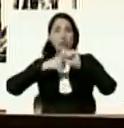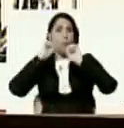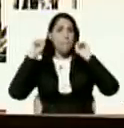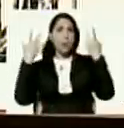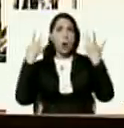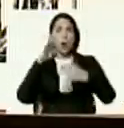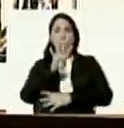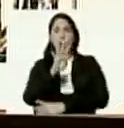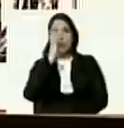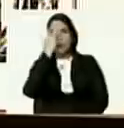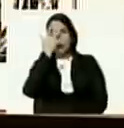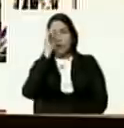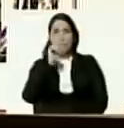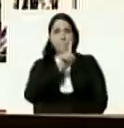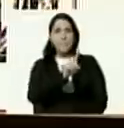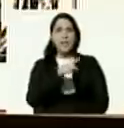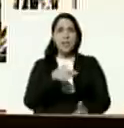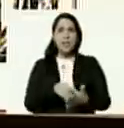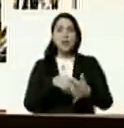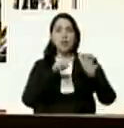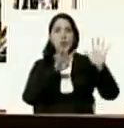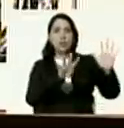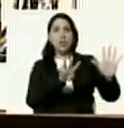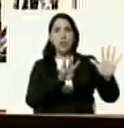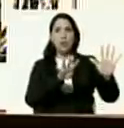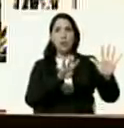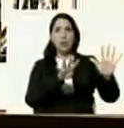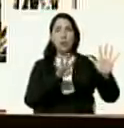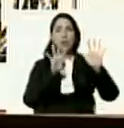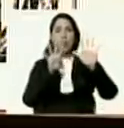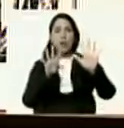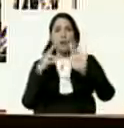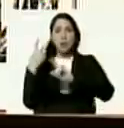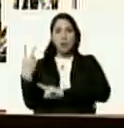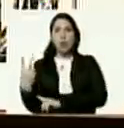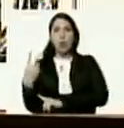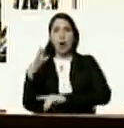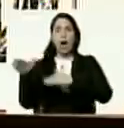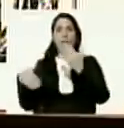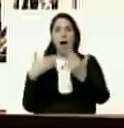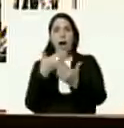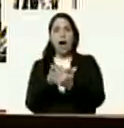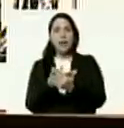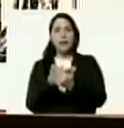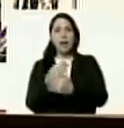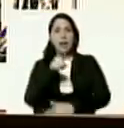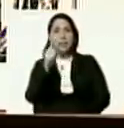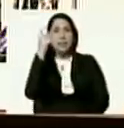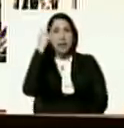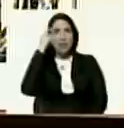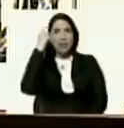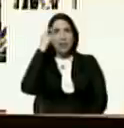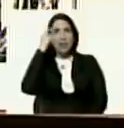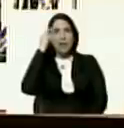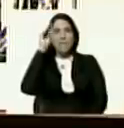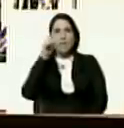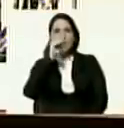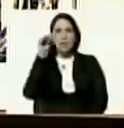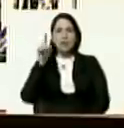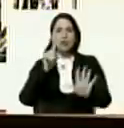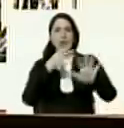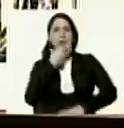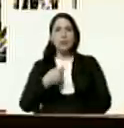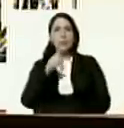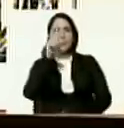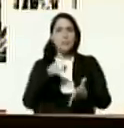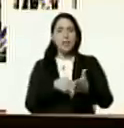4 de febrero de 1992 hasta aquel día bendito, 6 de